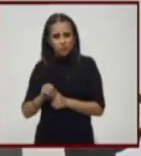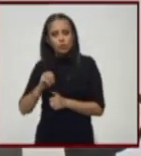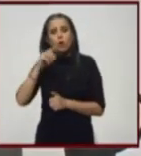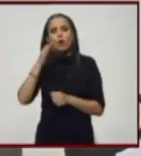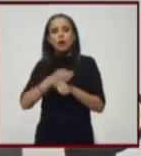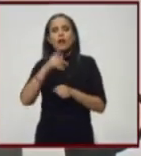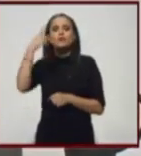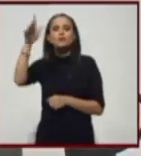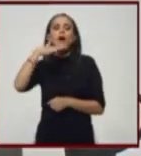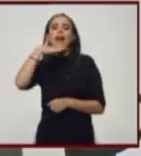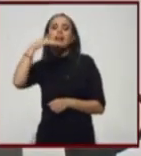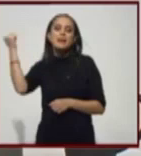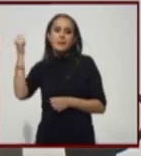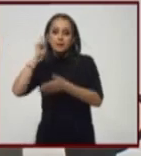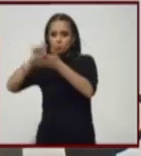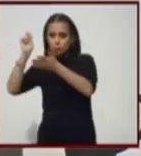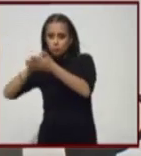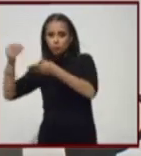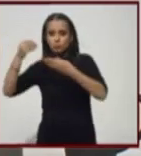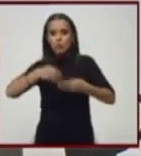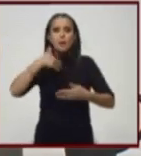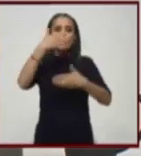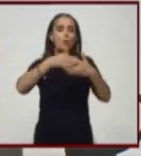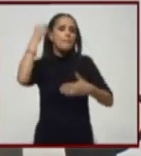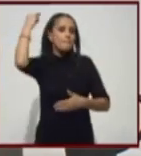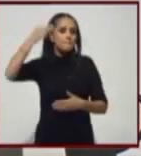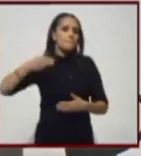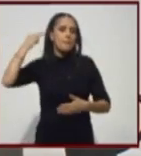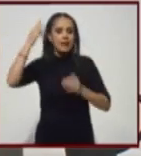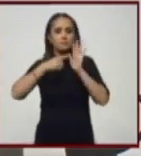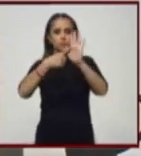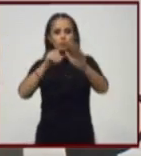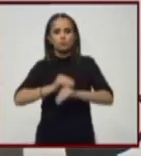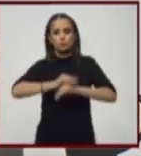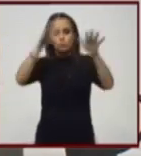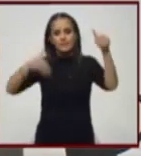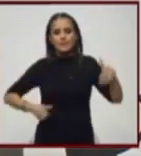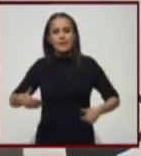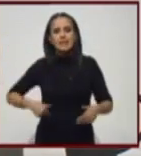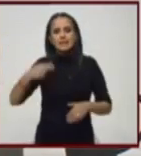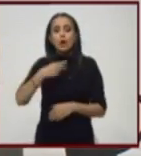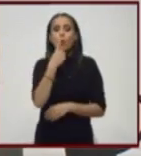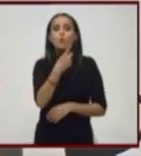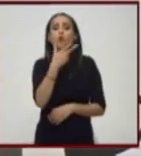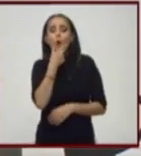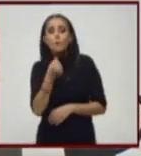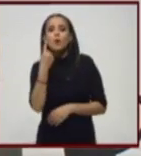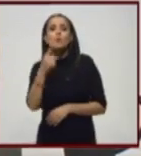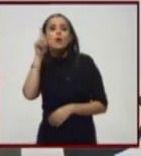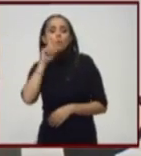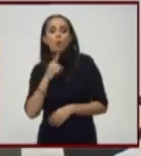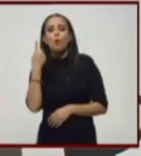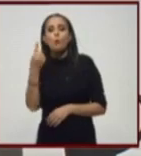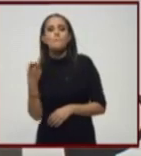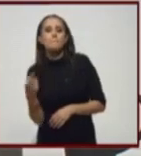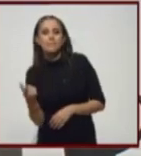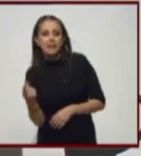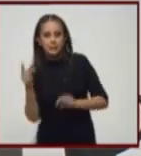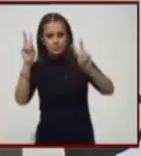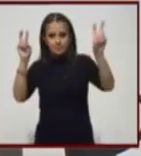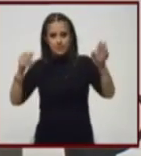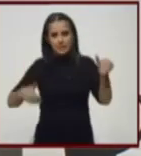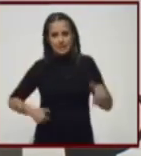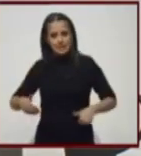texto alemán que estrenaremos en el mes de marzo que se llama un hombre una mujer y un perro es